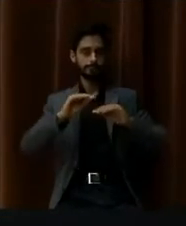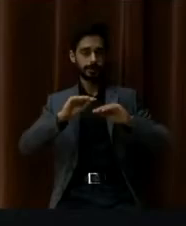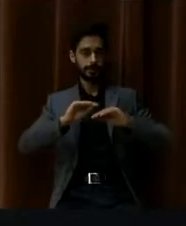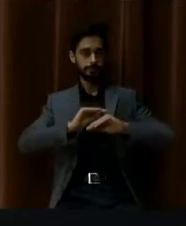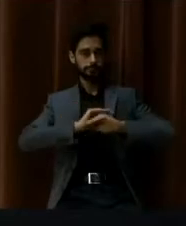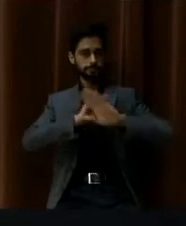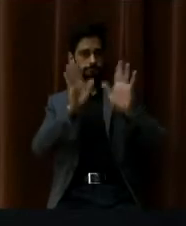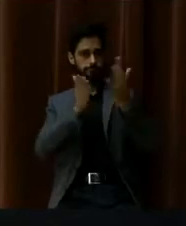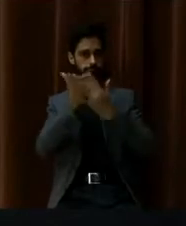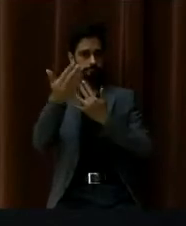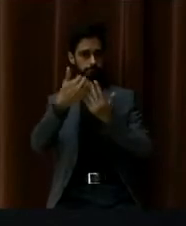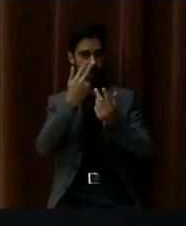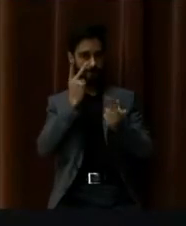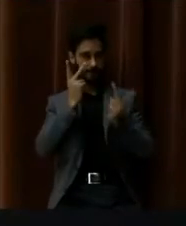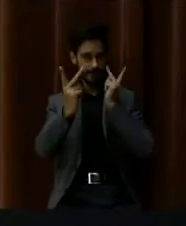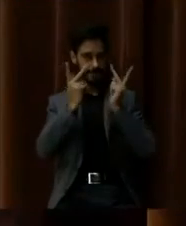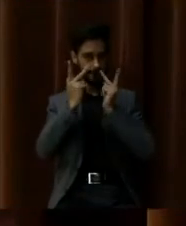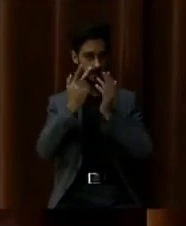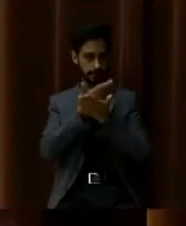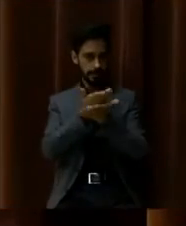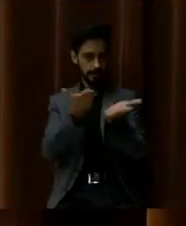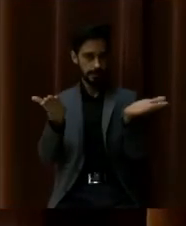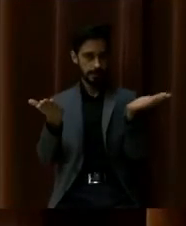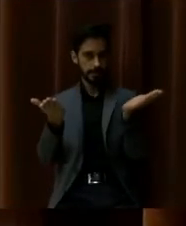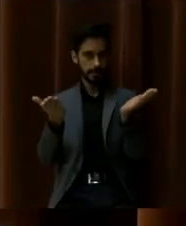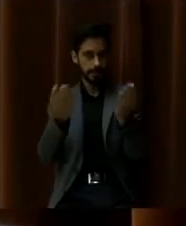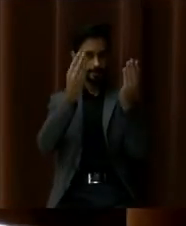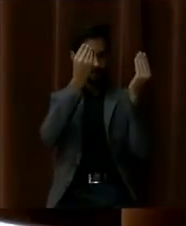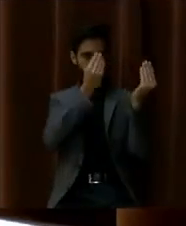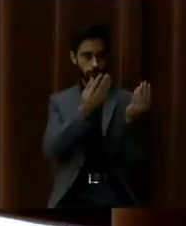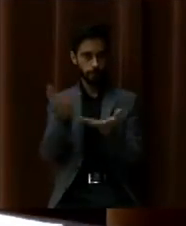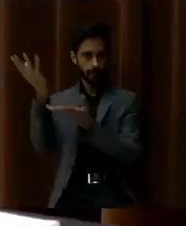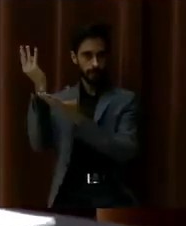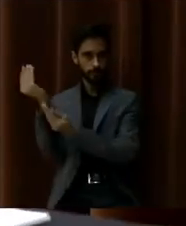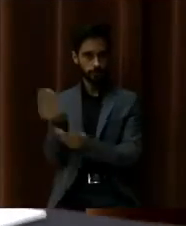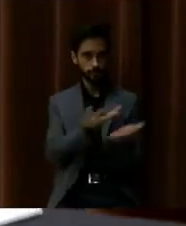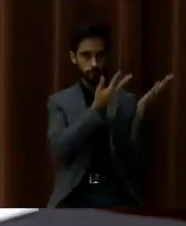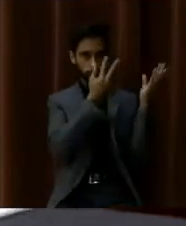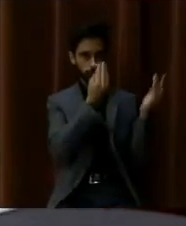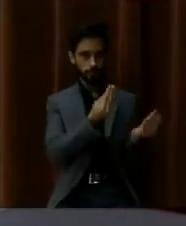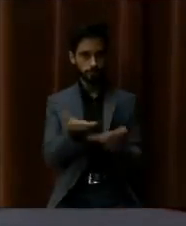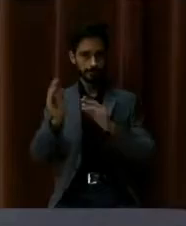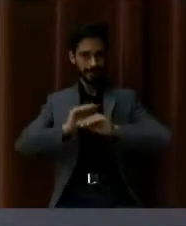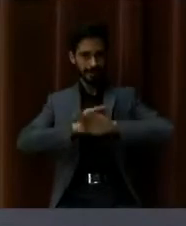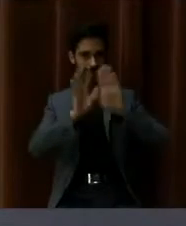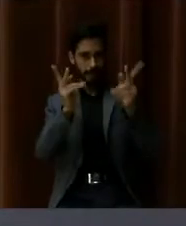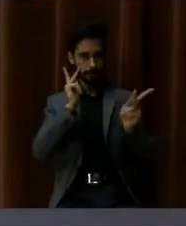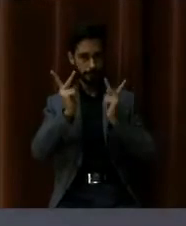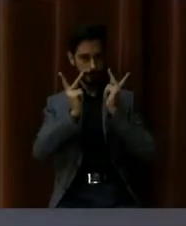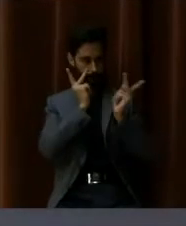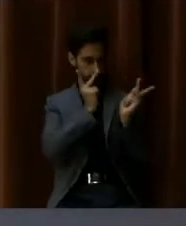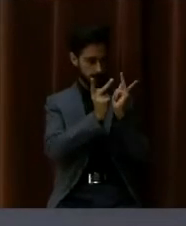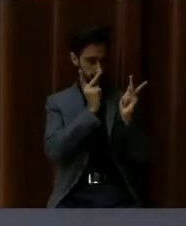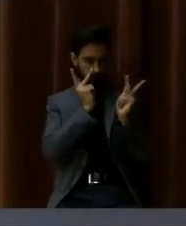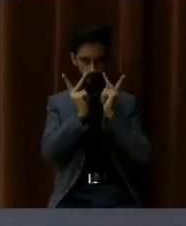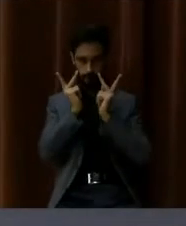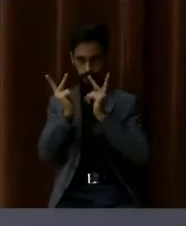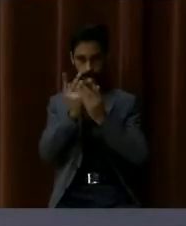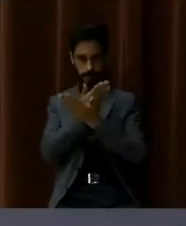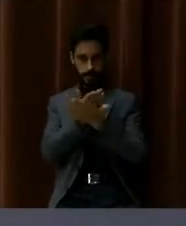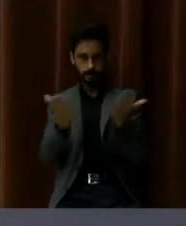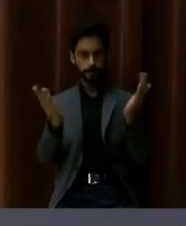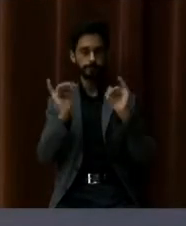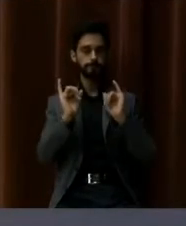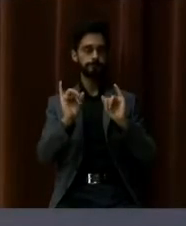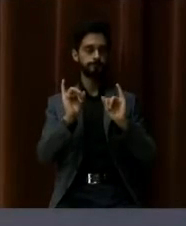donde haya un amplio transferencia de información y que se dé se dé todo este proceso con transparencia la reconocemos que es